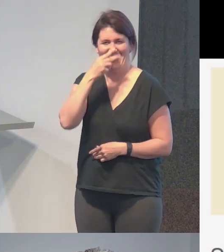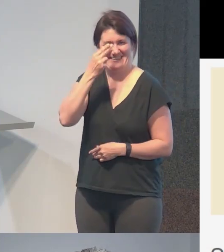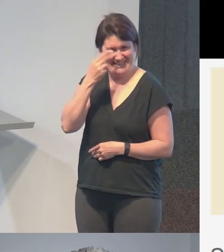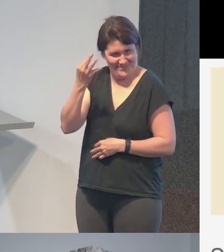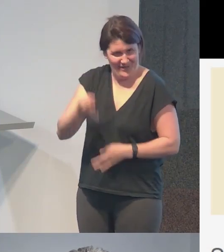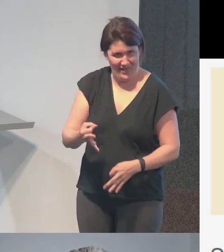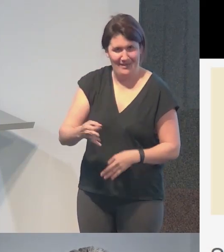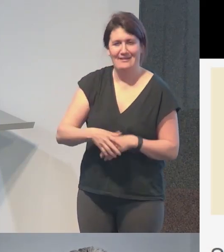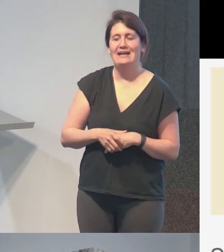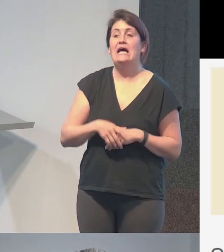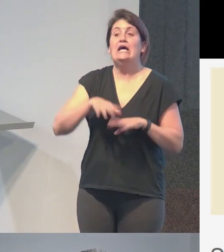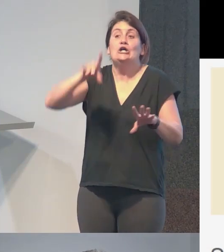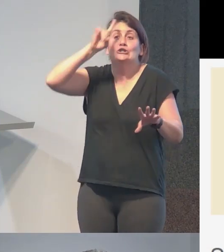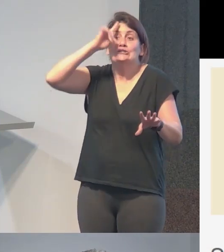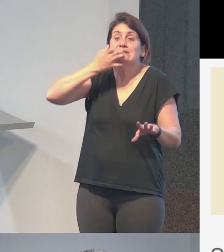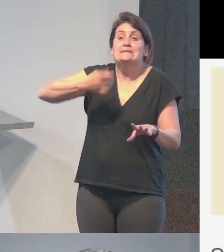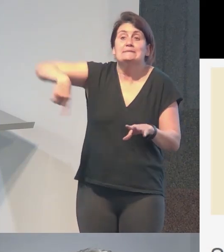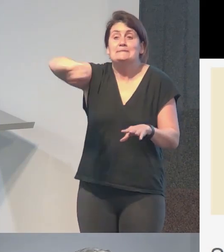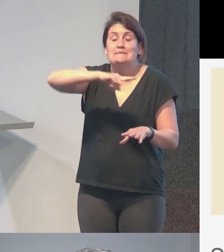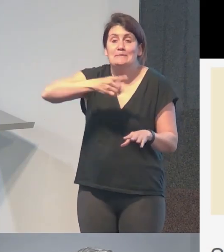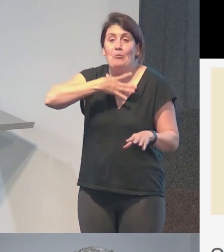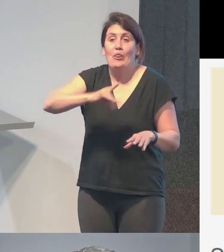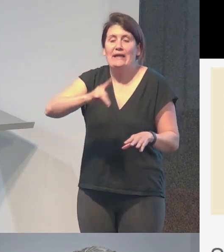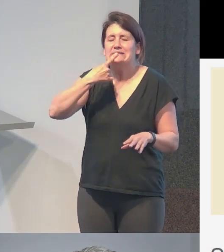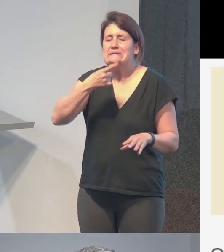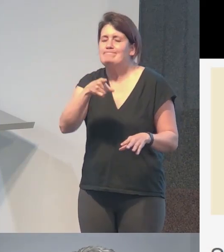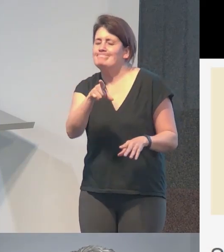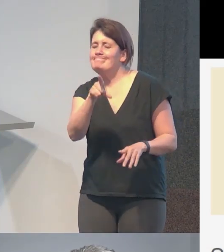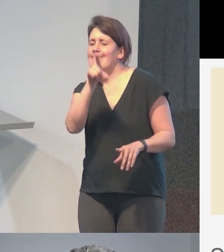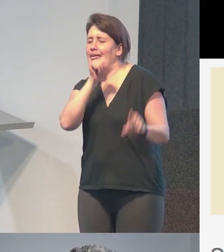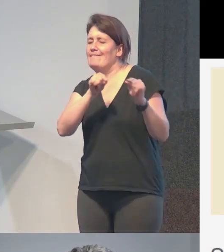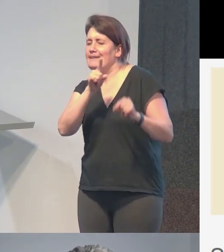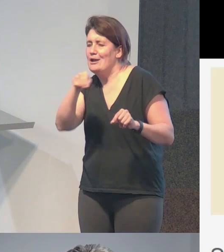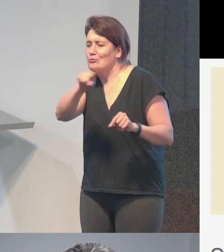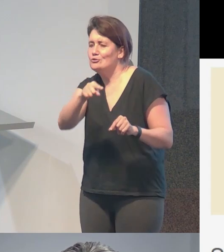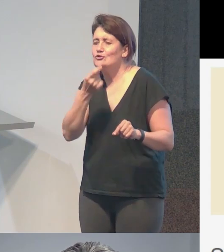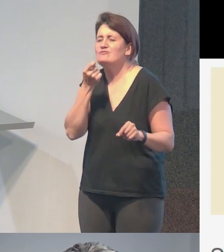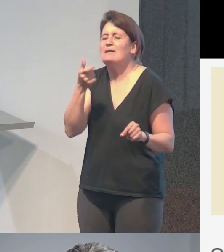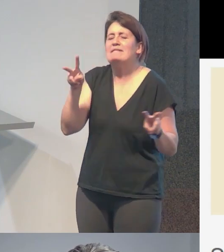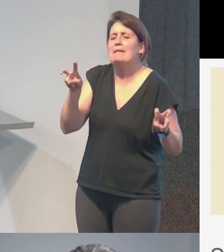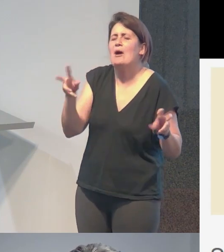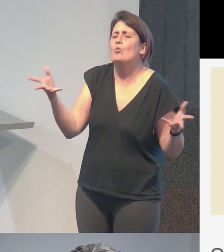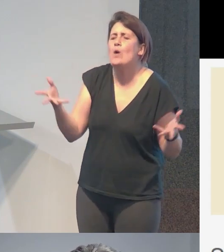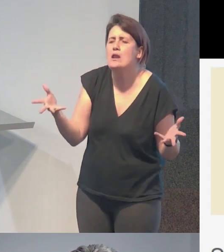Y no sé si podéis adivinar un poco de qué va el tema.